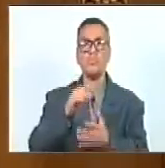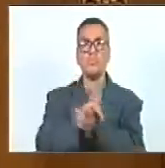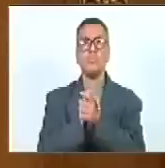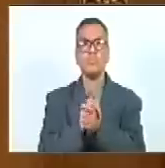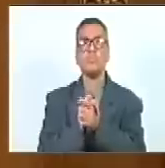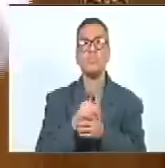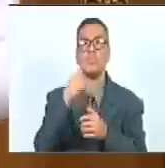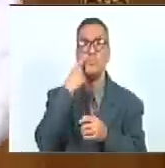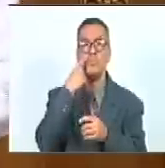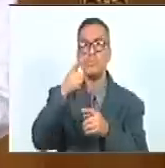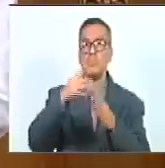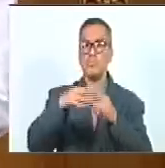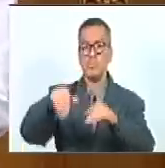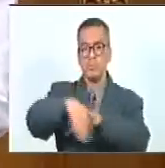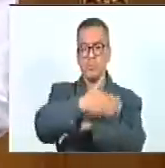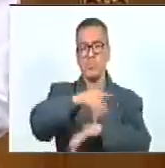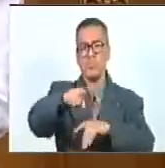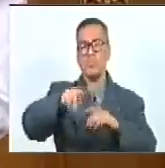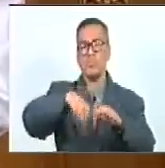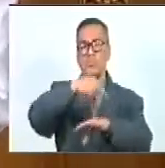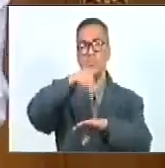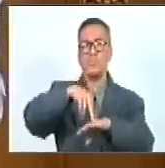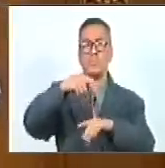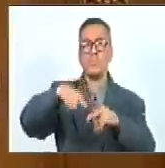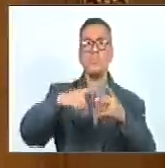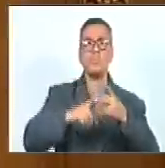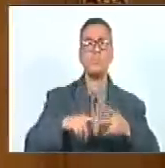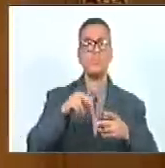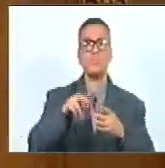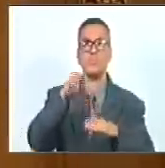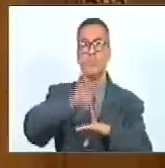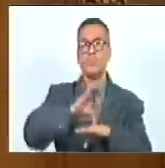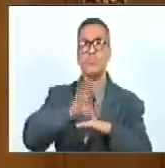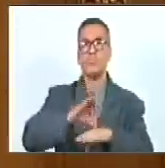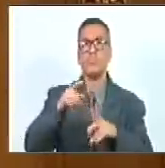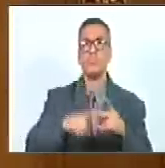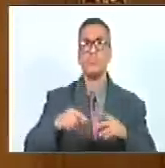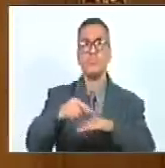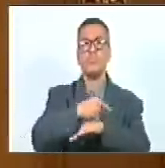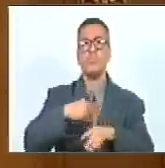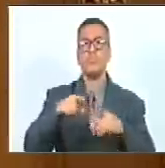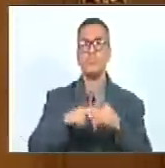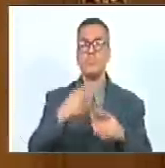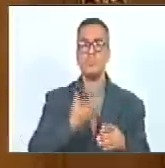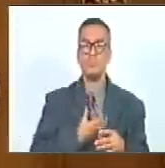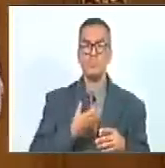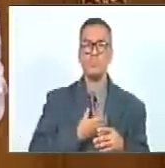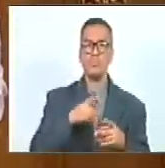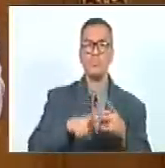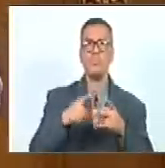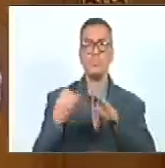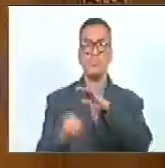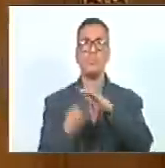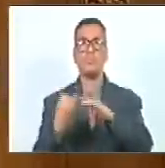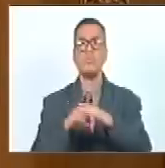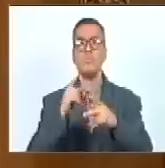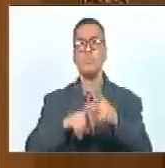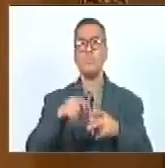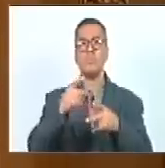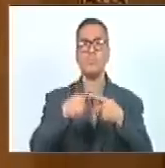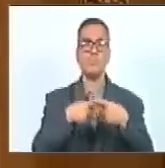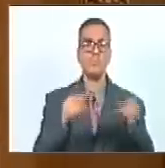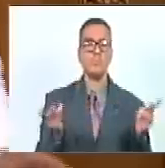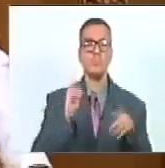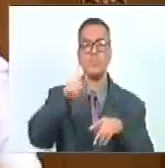compañeros que vemos en nuestros pasillos en la Asamblea Nacional, en los centros de las gobernaciones, alcaldías, en las instituciones tanto públicas